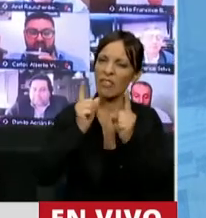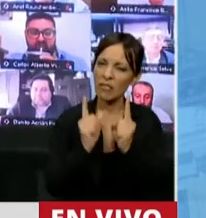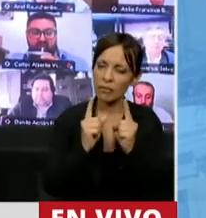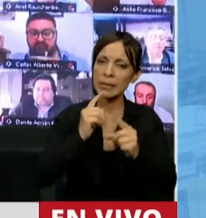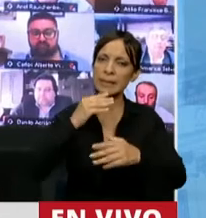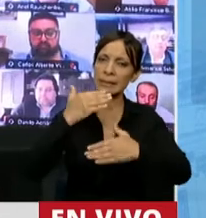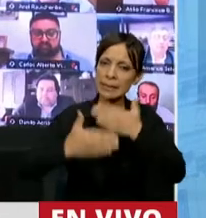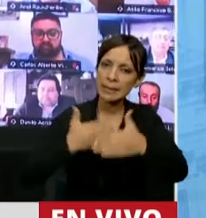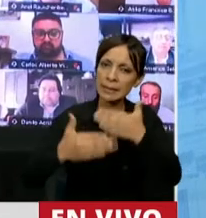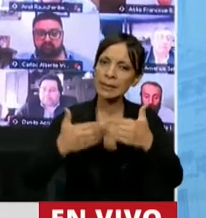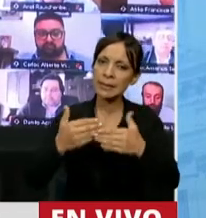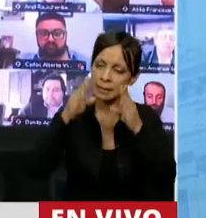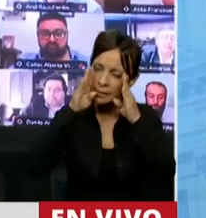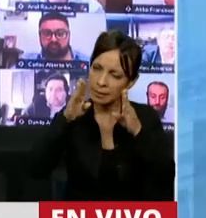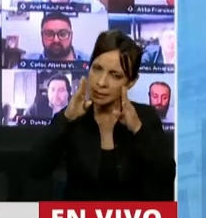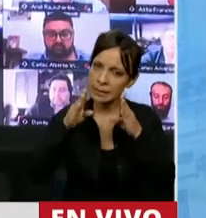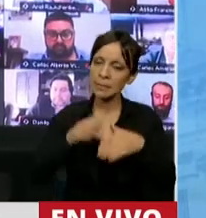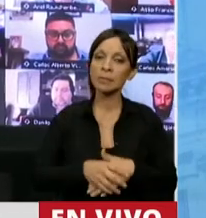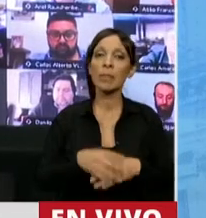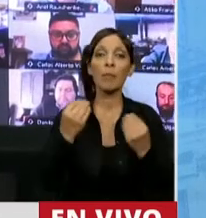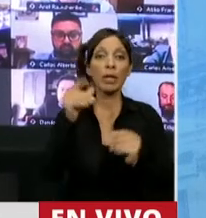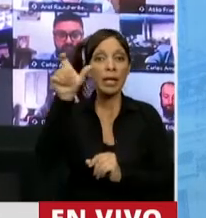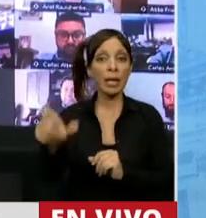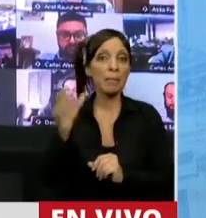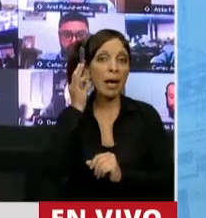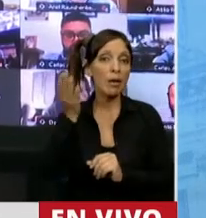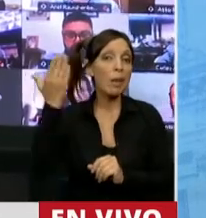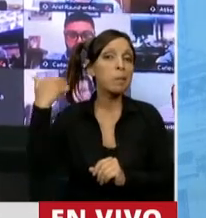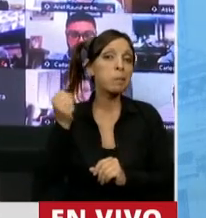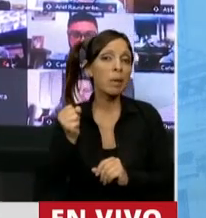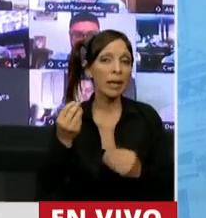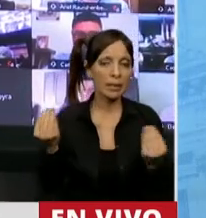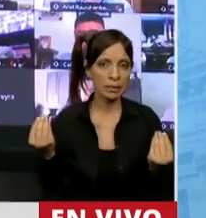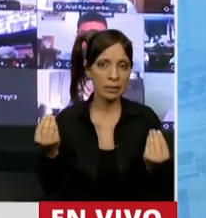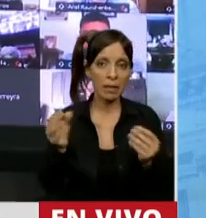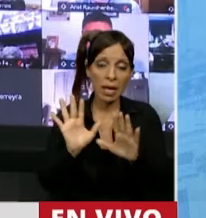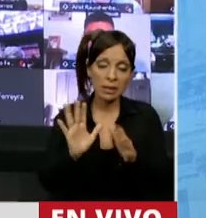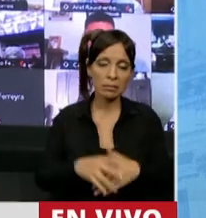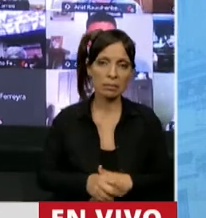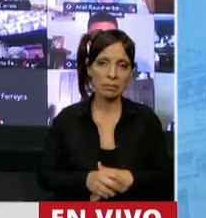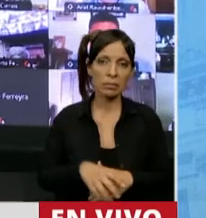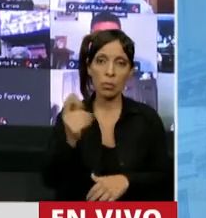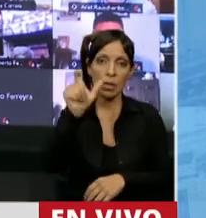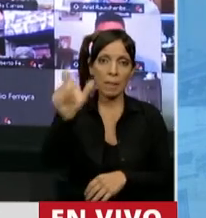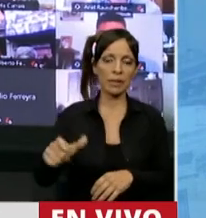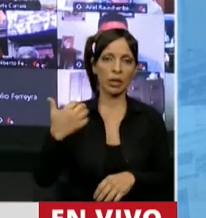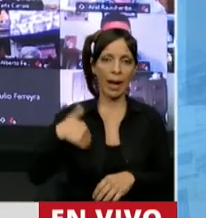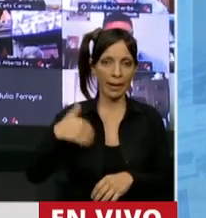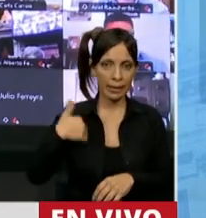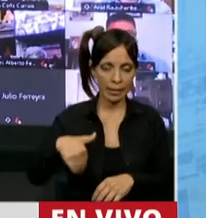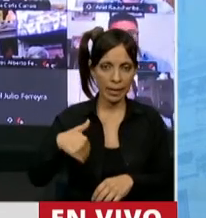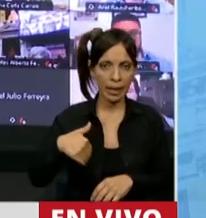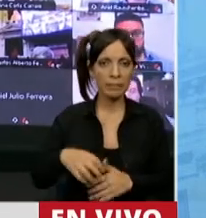apostado al mérito. Porque lo que Maradona fue eso. Un argentino que